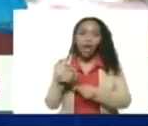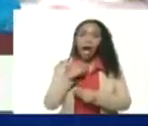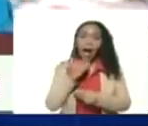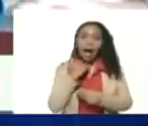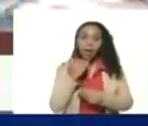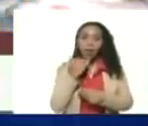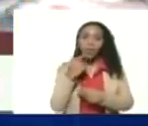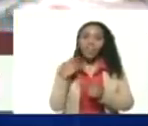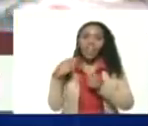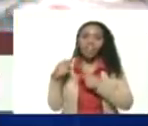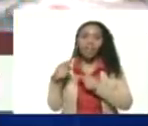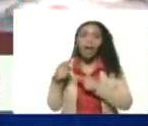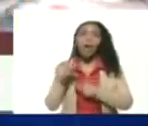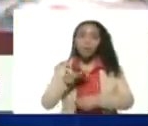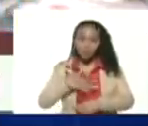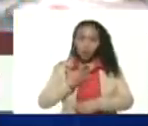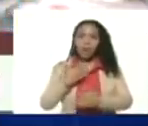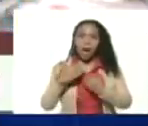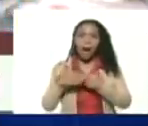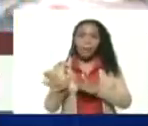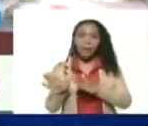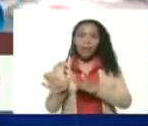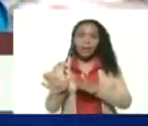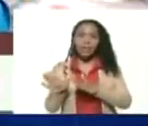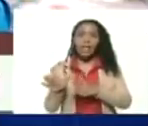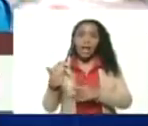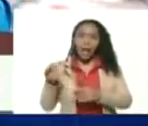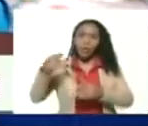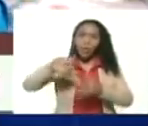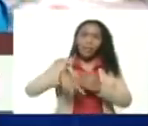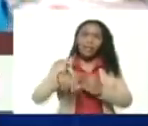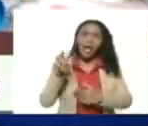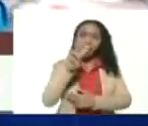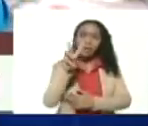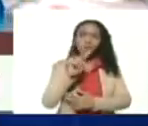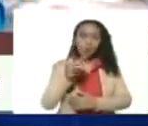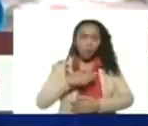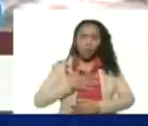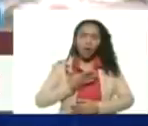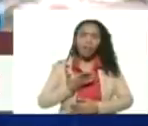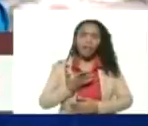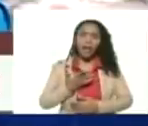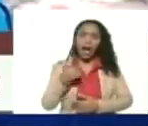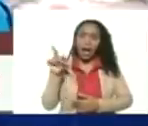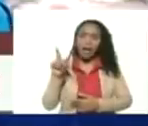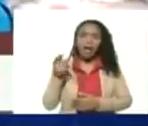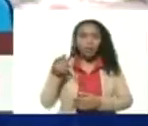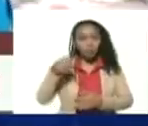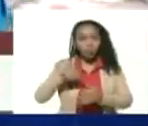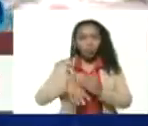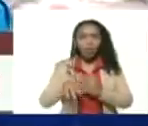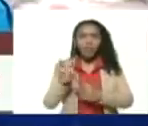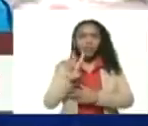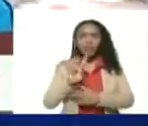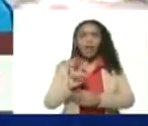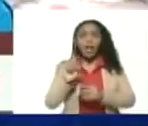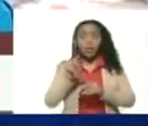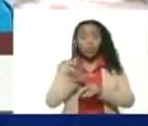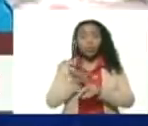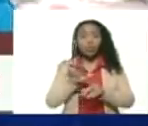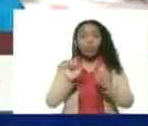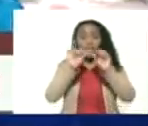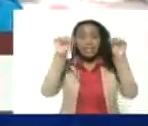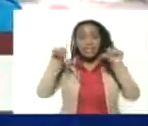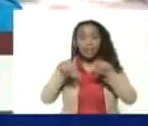cosa, lo pueden abrir y tenerlo en cuenta en Venezuela. Tenerlo en cuenta en Venezuela. Y hay un sistema de